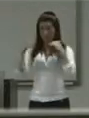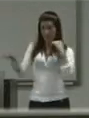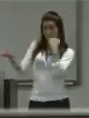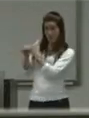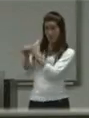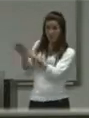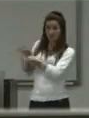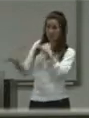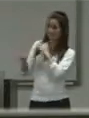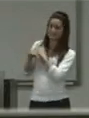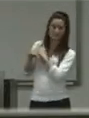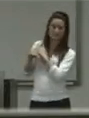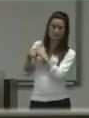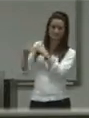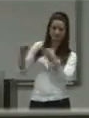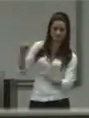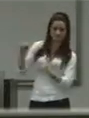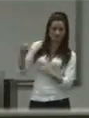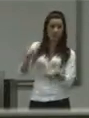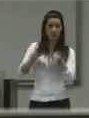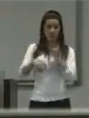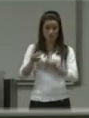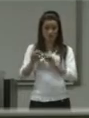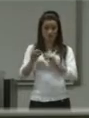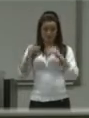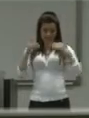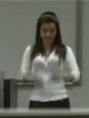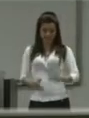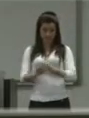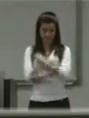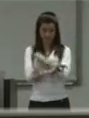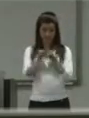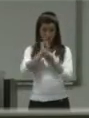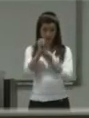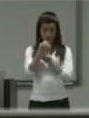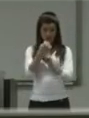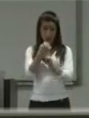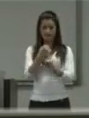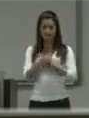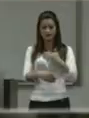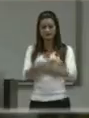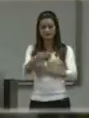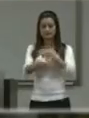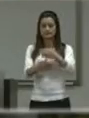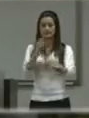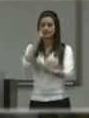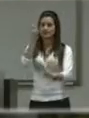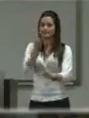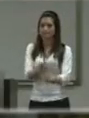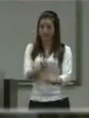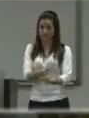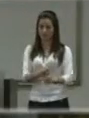en general las personas con discapacidad psicosocial enfrentan procesos más cíclicos entonces